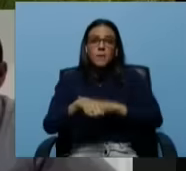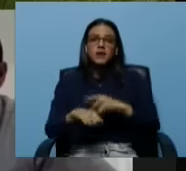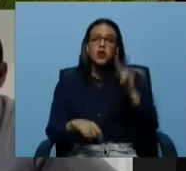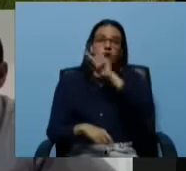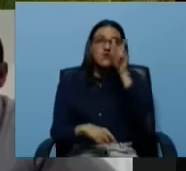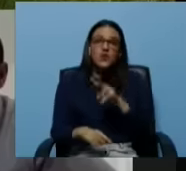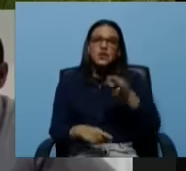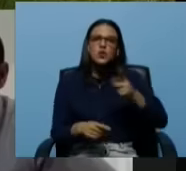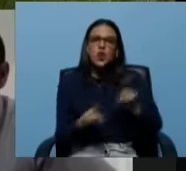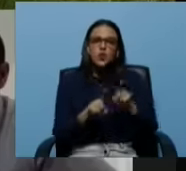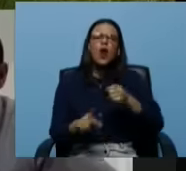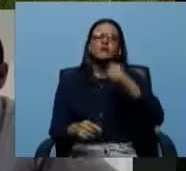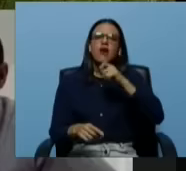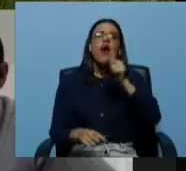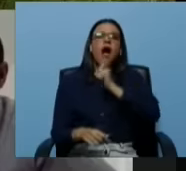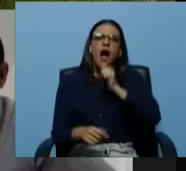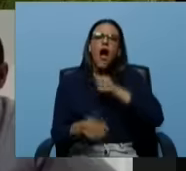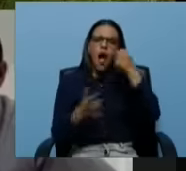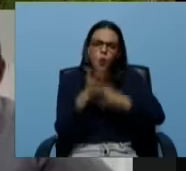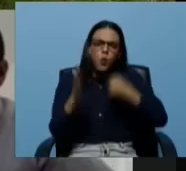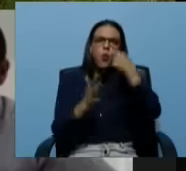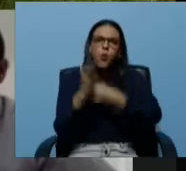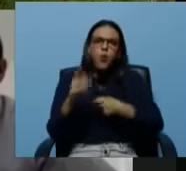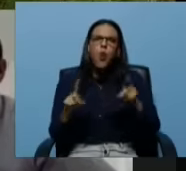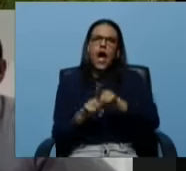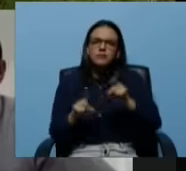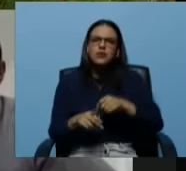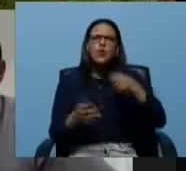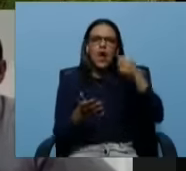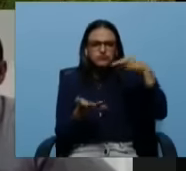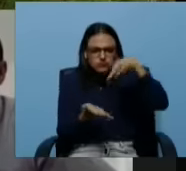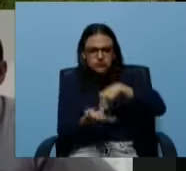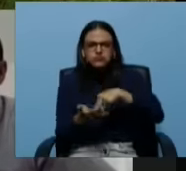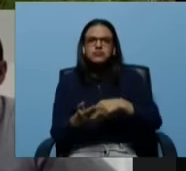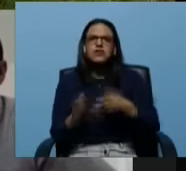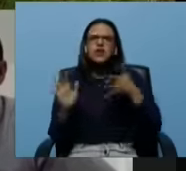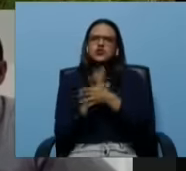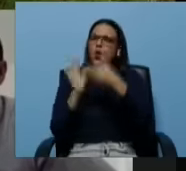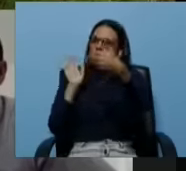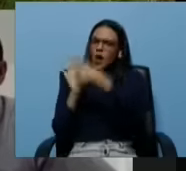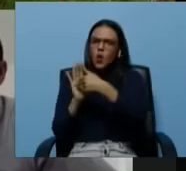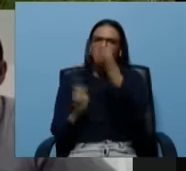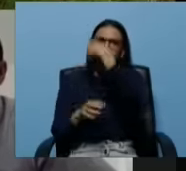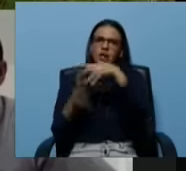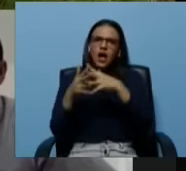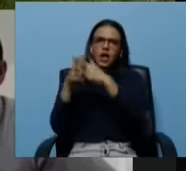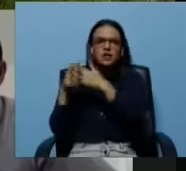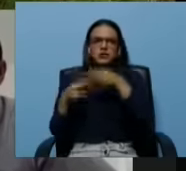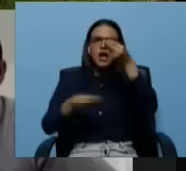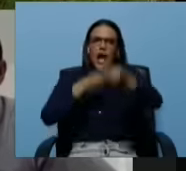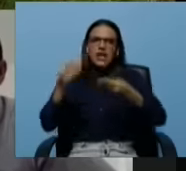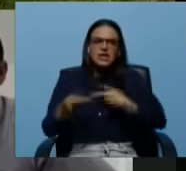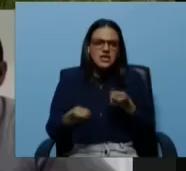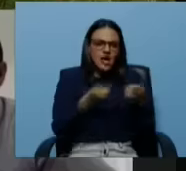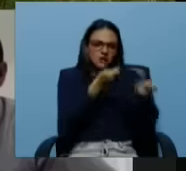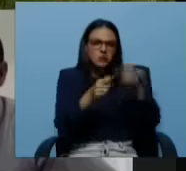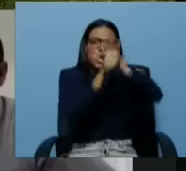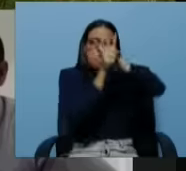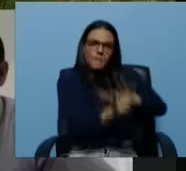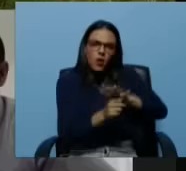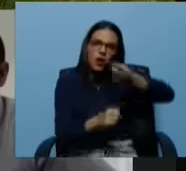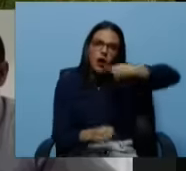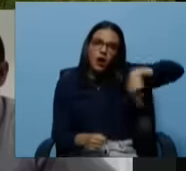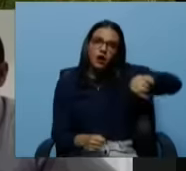una embestida imperialista del imperio global de Occidente.